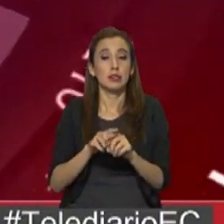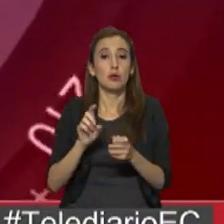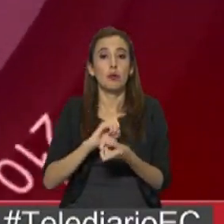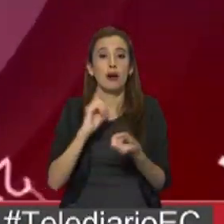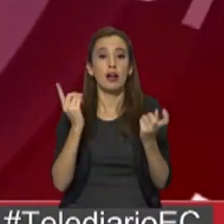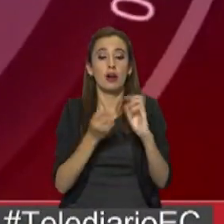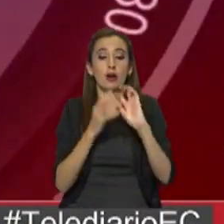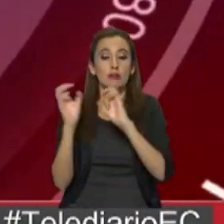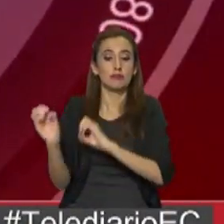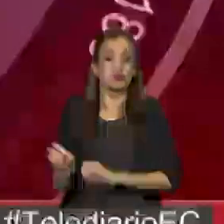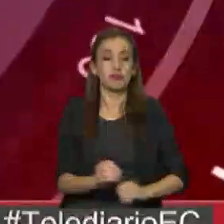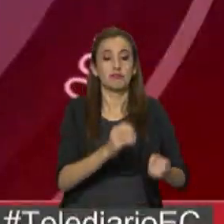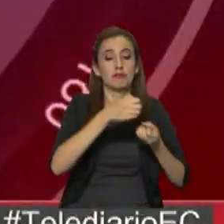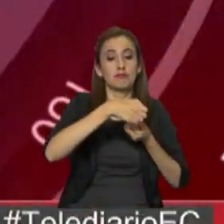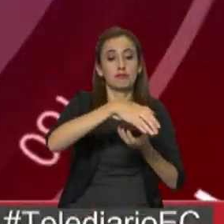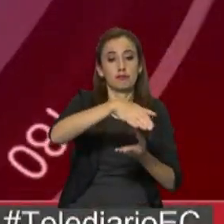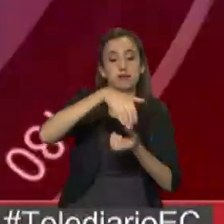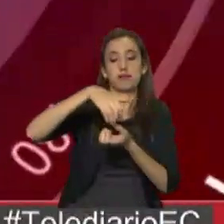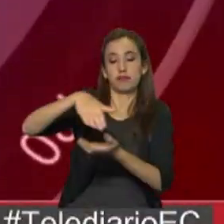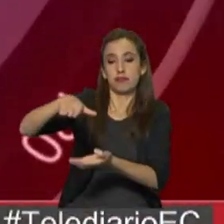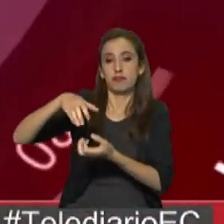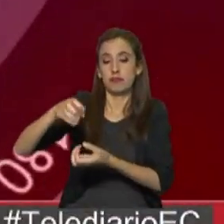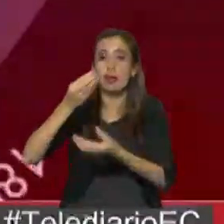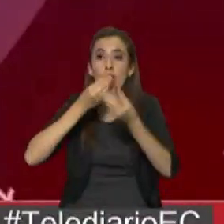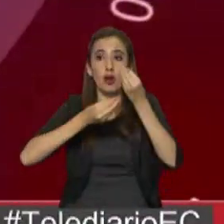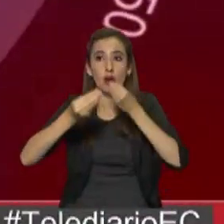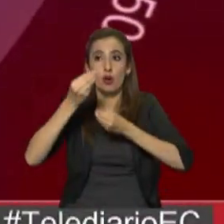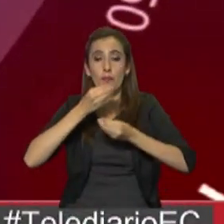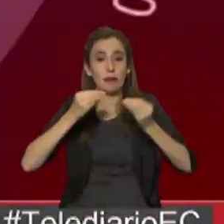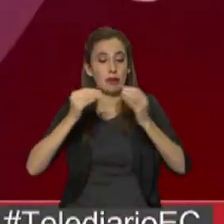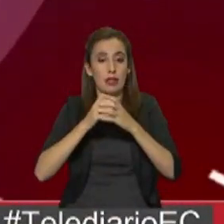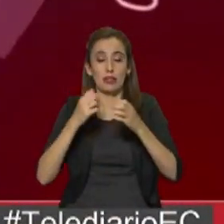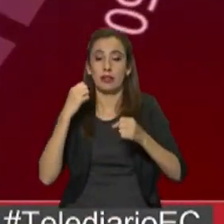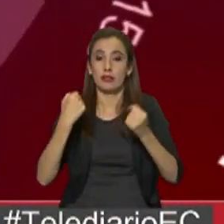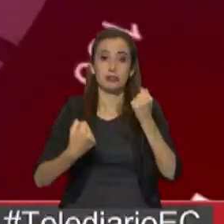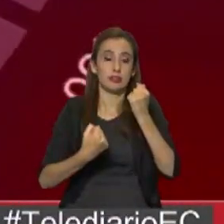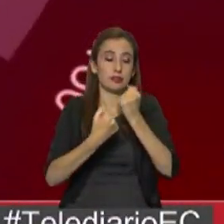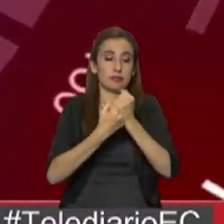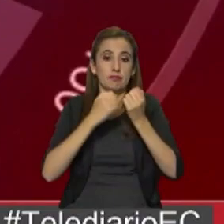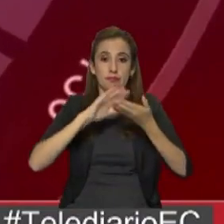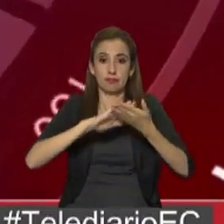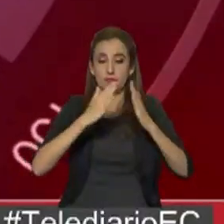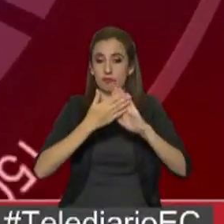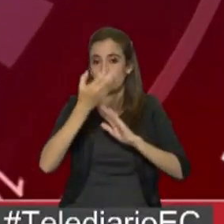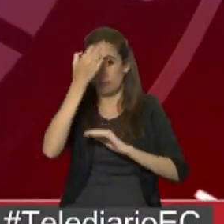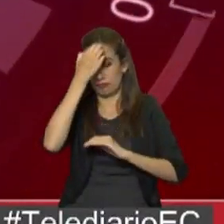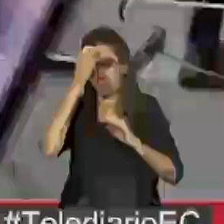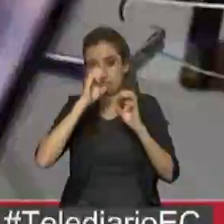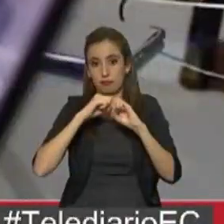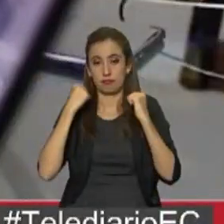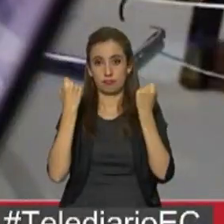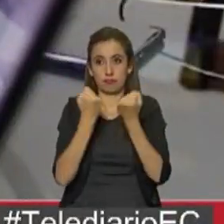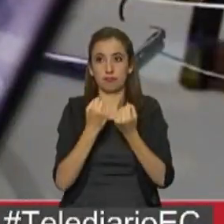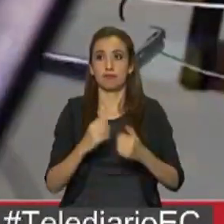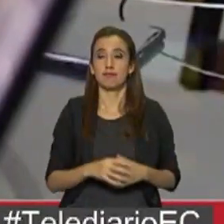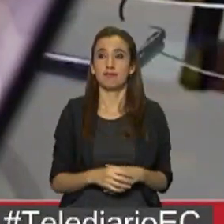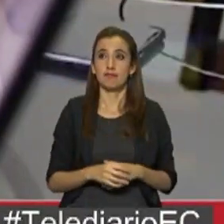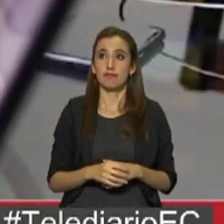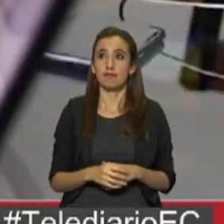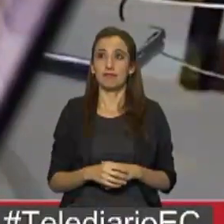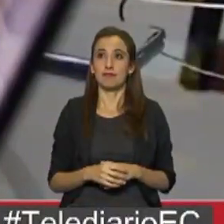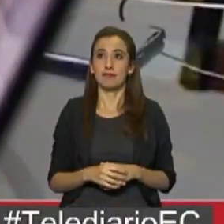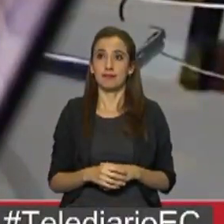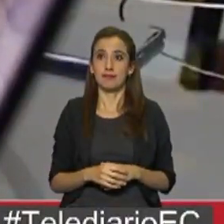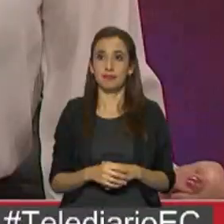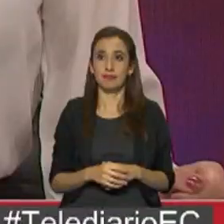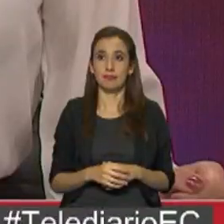con la finalidad de coordinar articular y sumar esfuerzos de la comunidad educativa y la sociedad civil luís alfredo zúñiga en medios